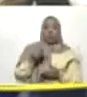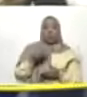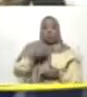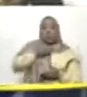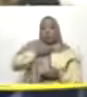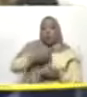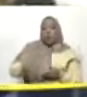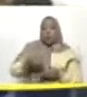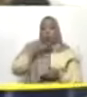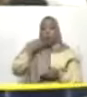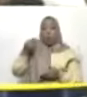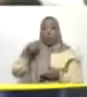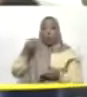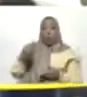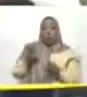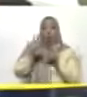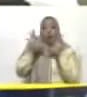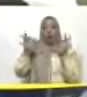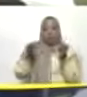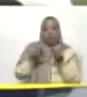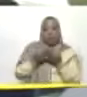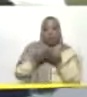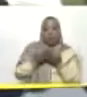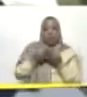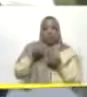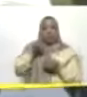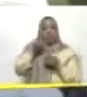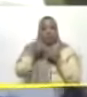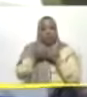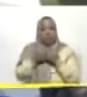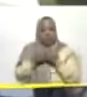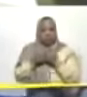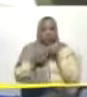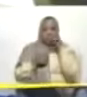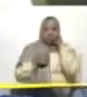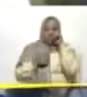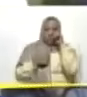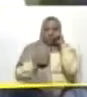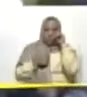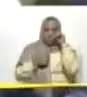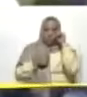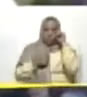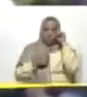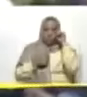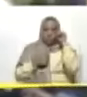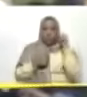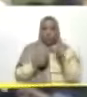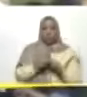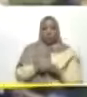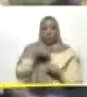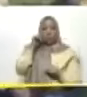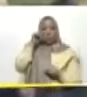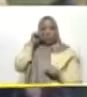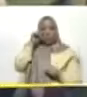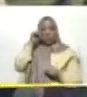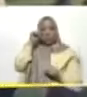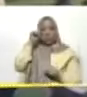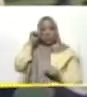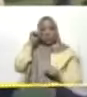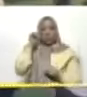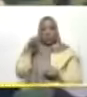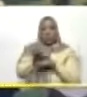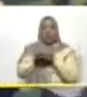todo pierde la familia la novia el novio las amistades no lo quiere nadie